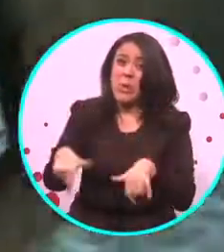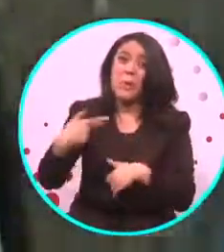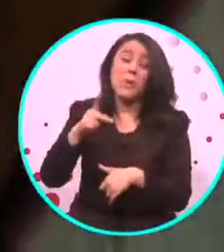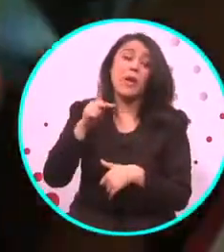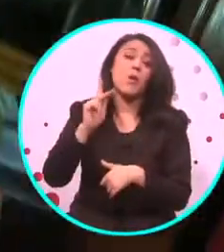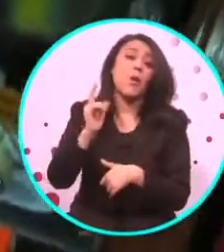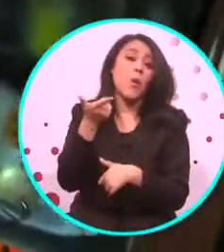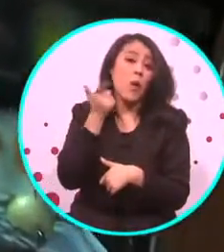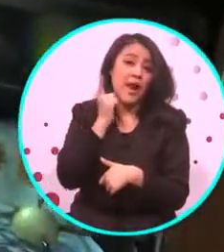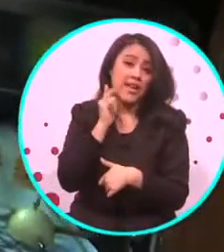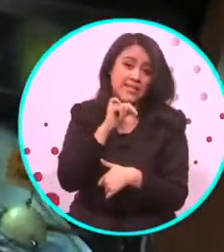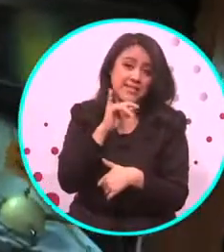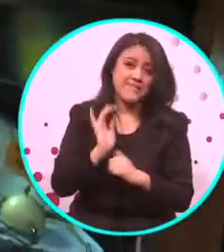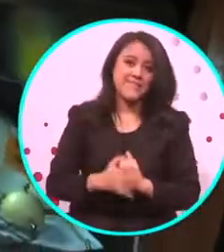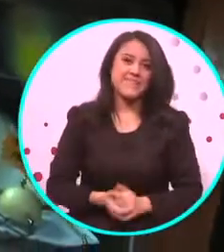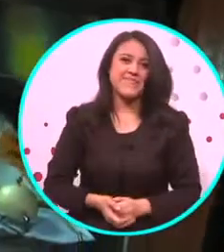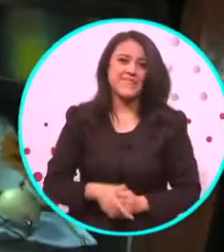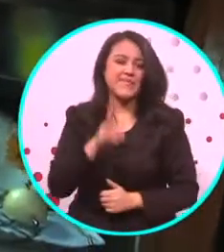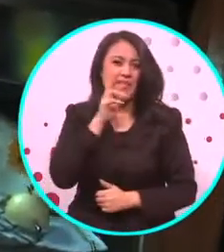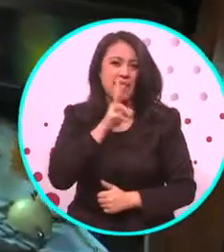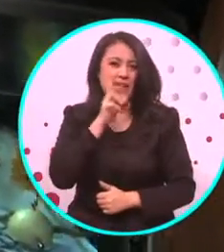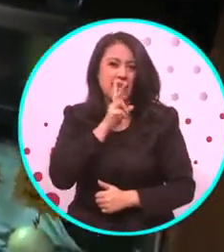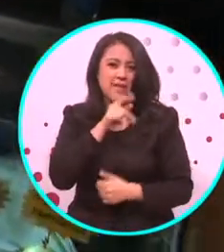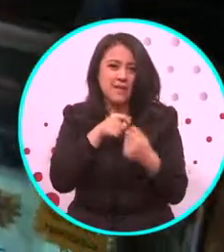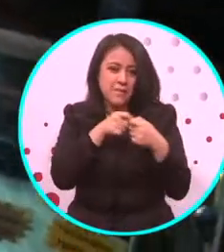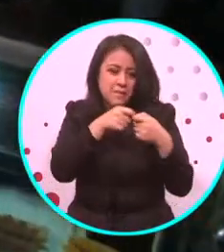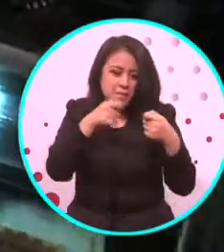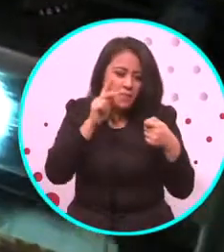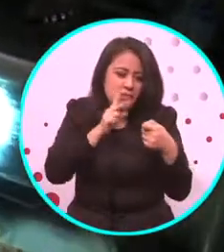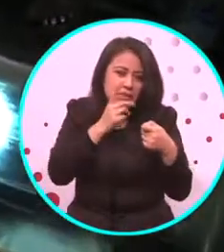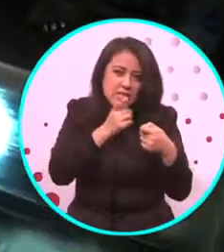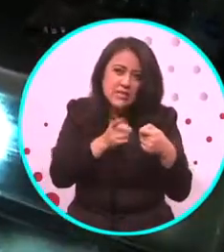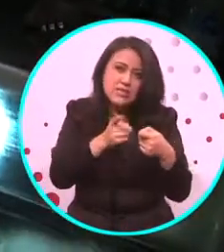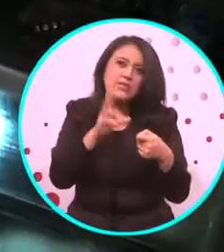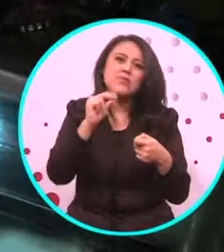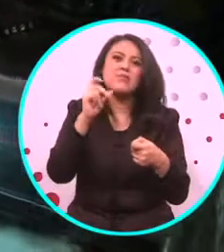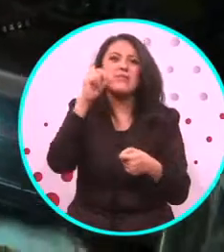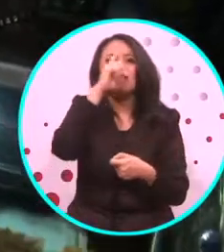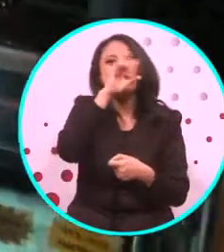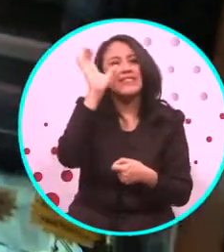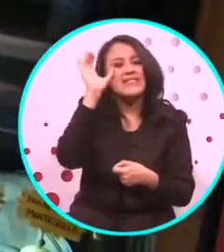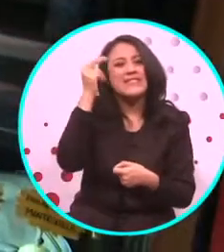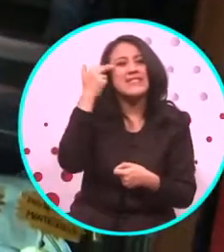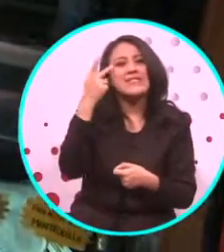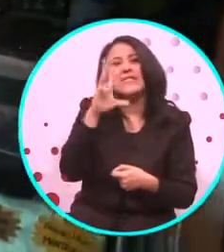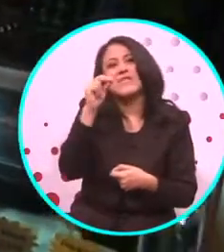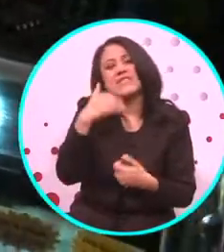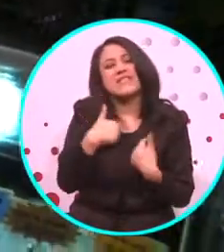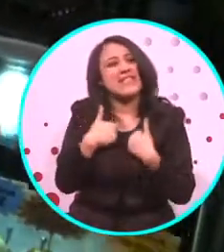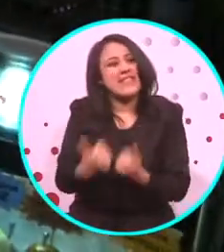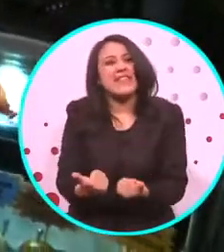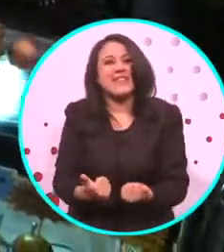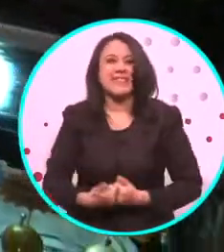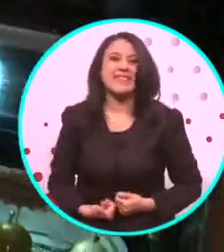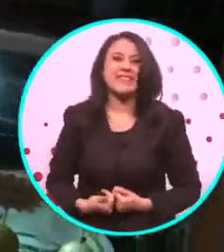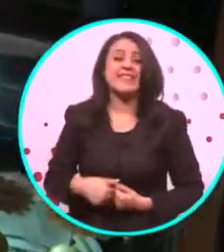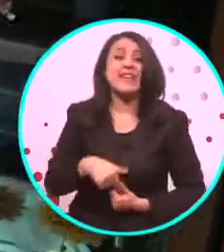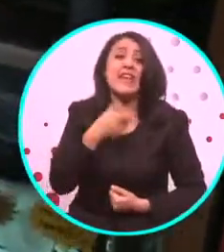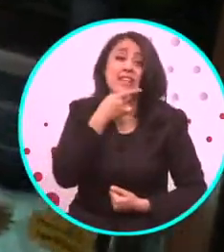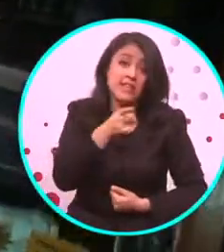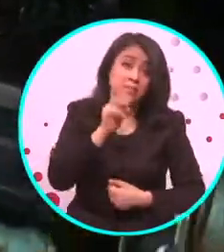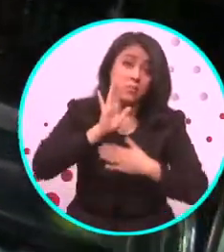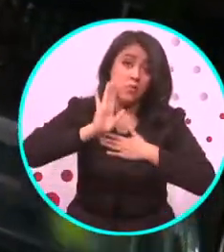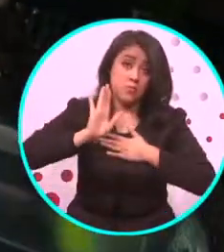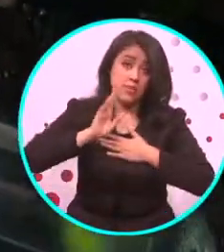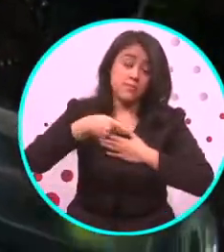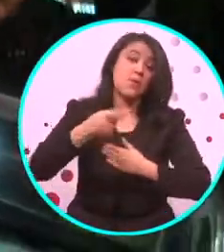sí. A ver, terminar la obra está en chino. Ay, pues ¿cómo ve que les están prometiendo que la van a terminar